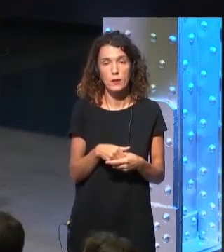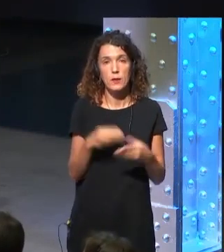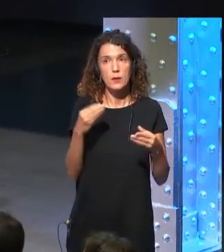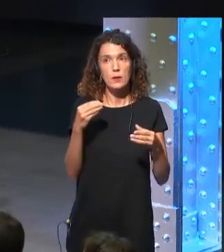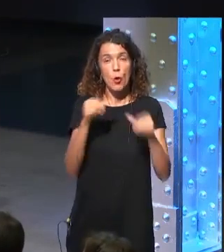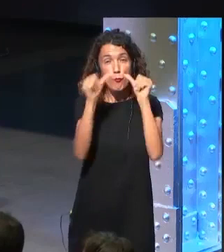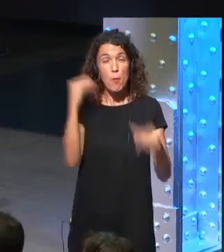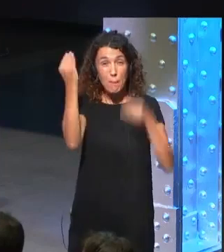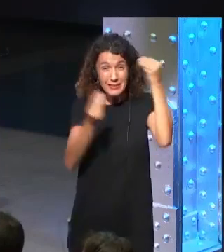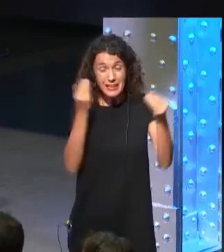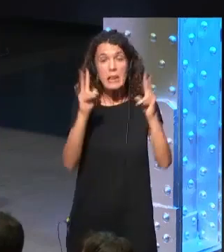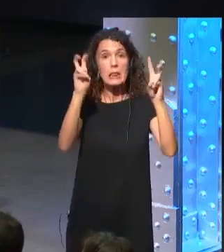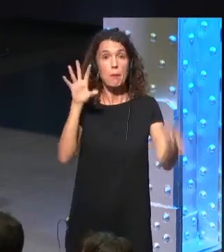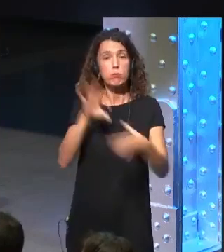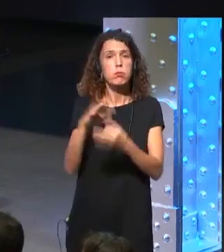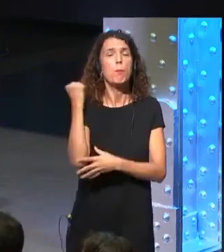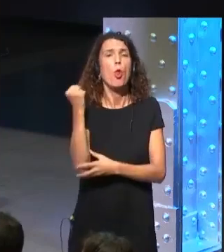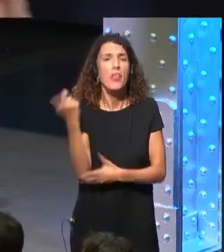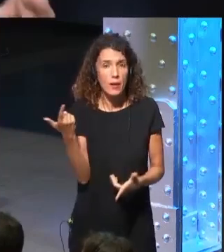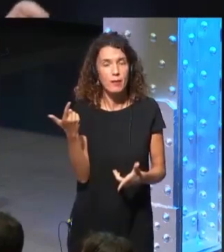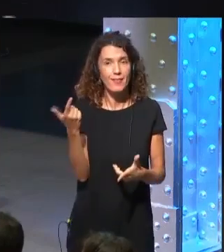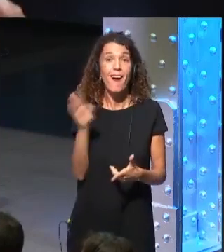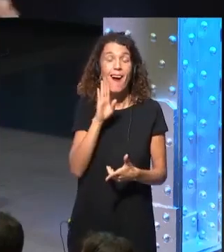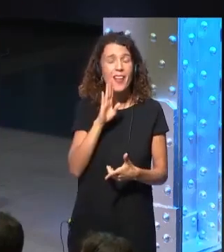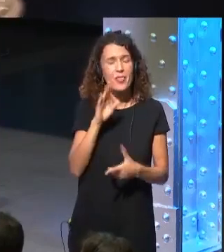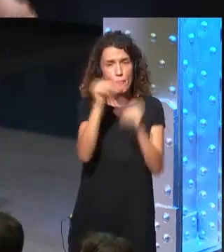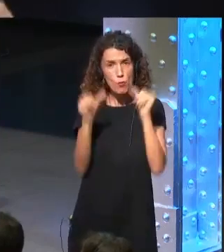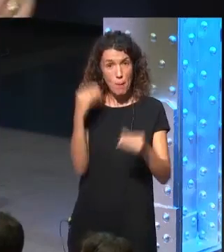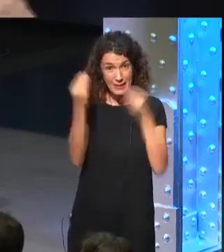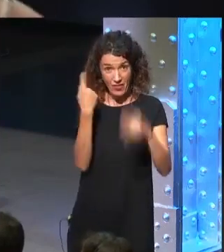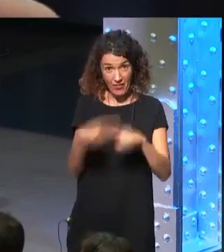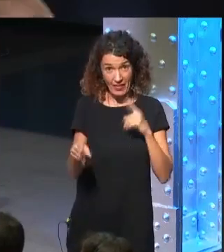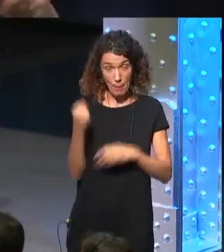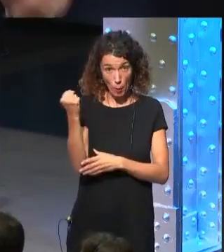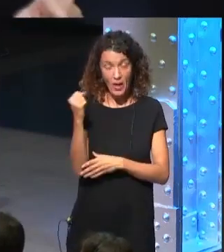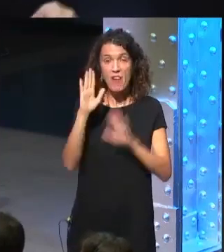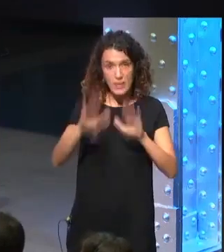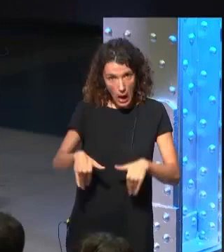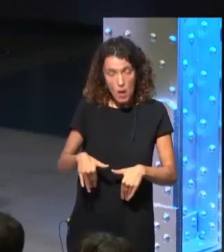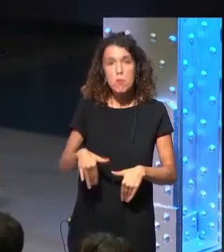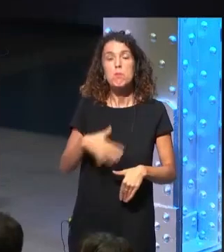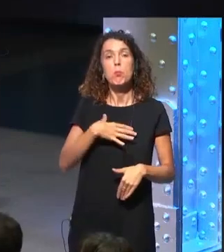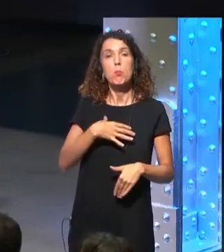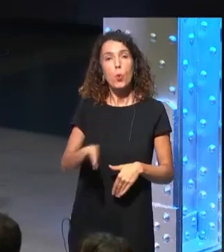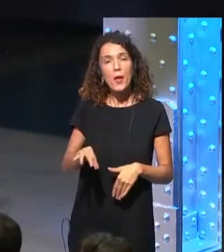pensar sobre el poder, si podemos cambiar esta manera de pensar, vamos a poder